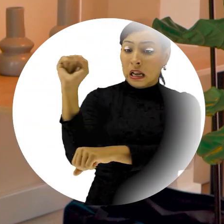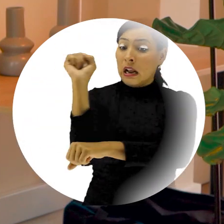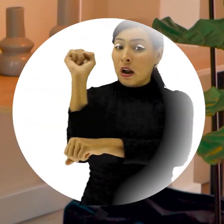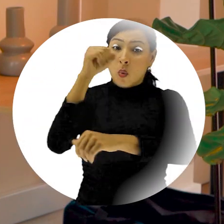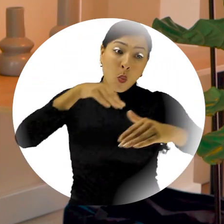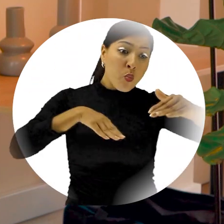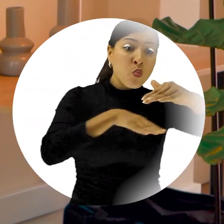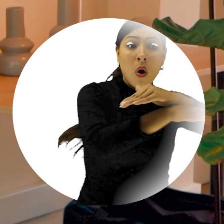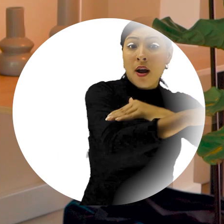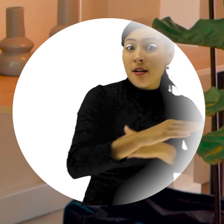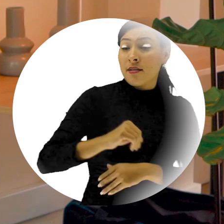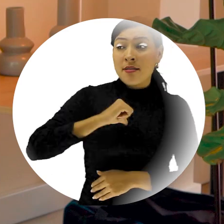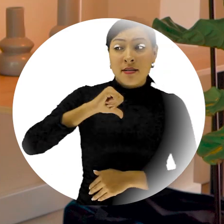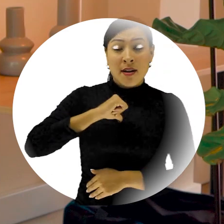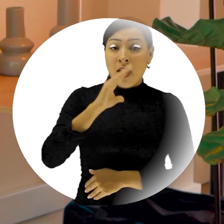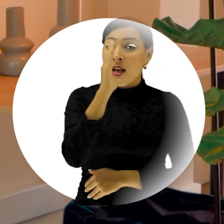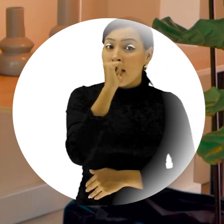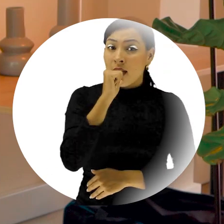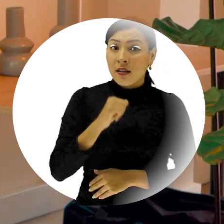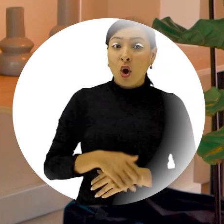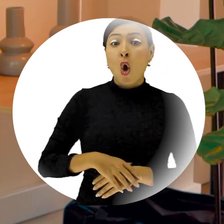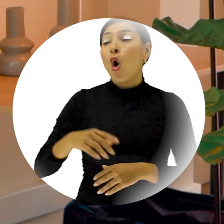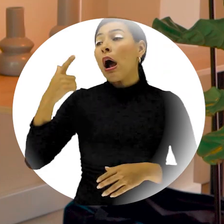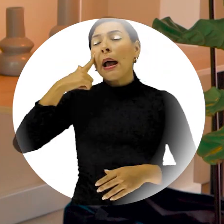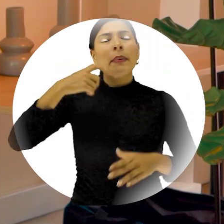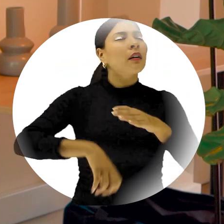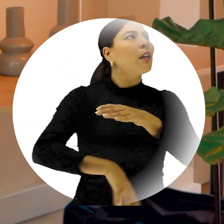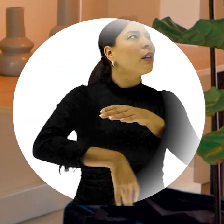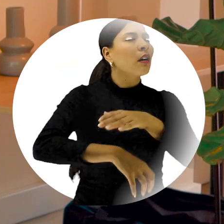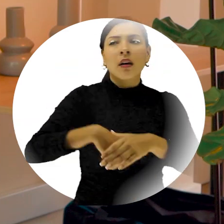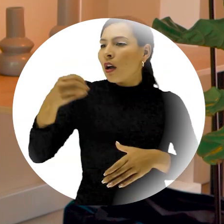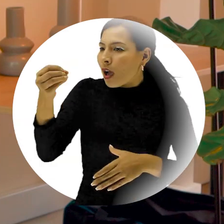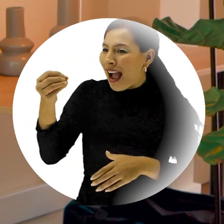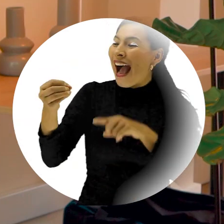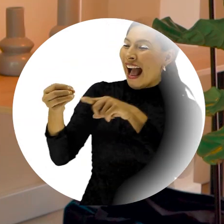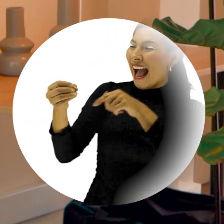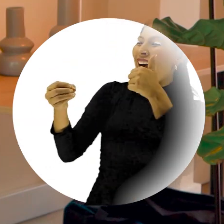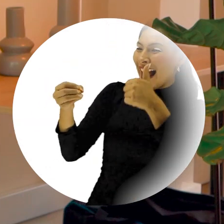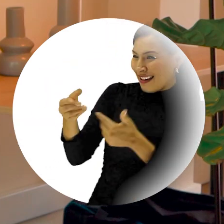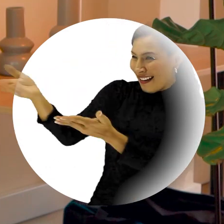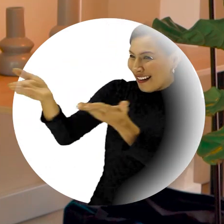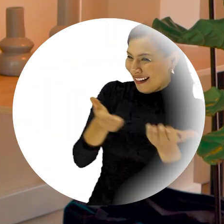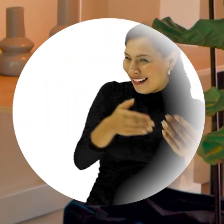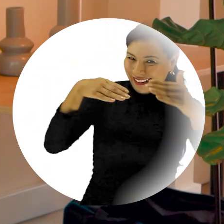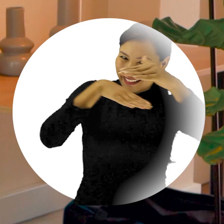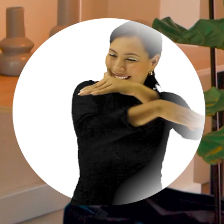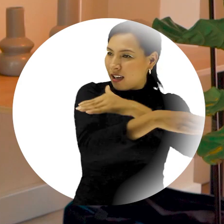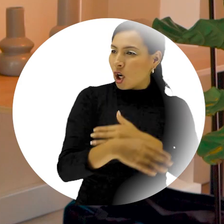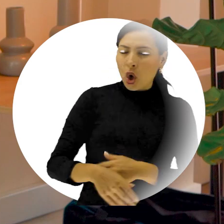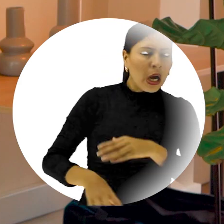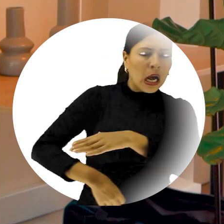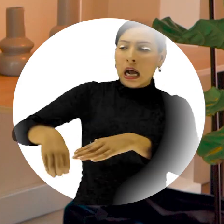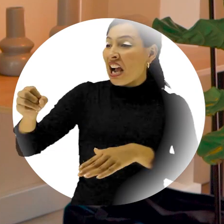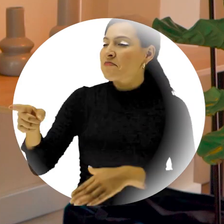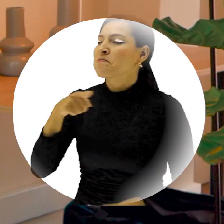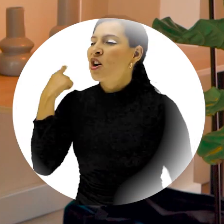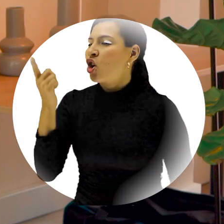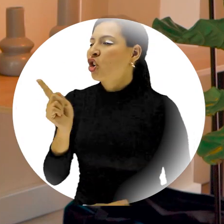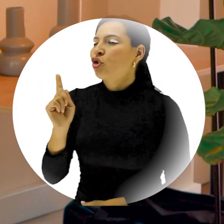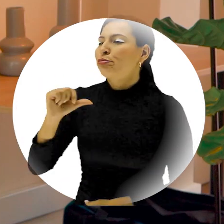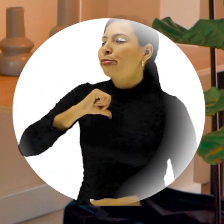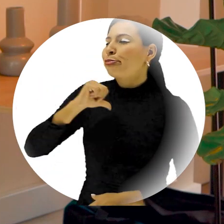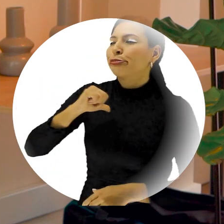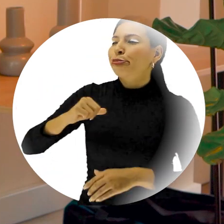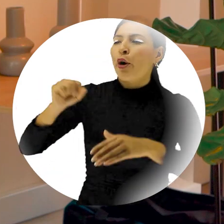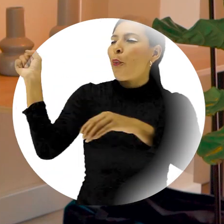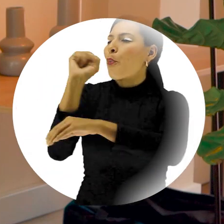decir que literalmente saca una balota, le tocó al 201 parqueadero este año y al otro no. Eso puede ser una dificultad al momento de arrendar, entonces tienen que tener